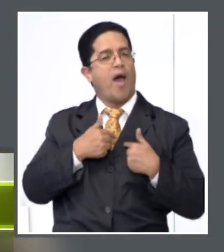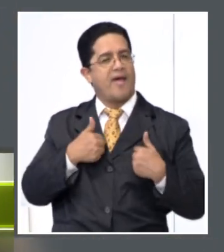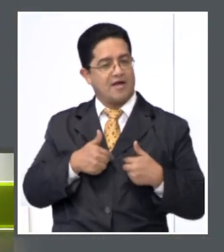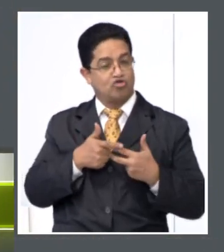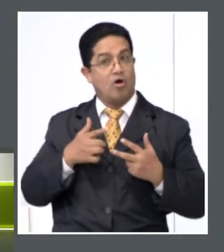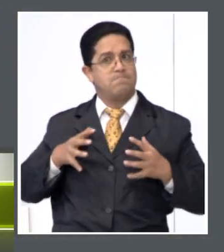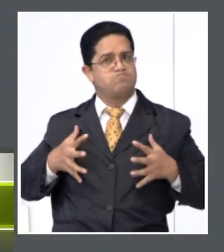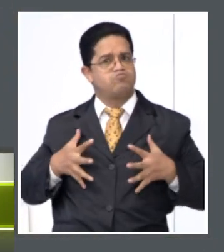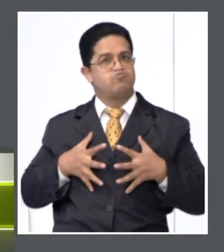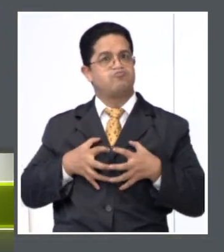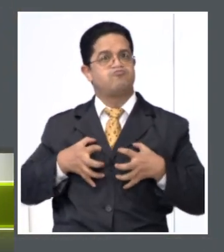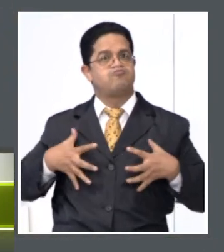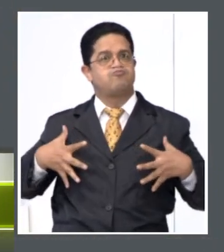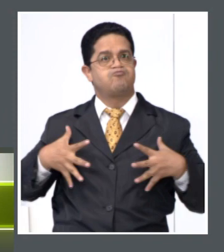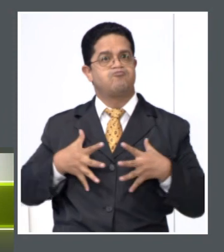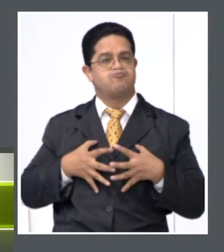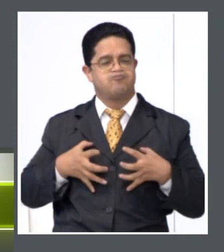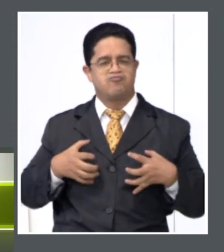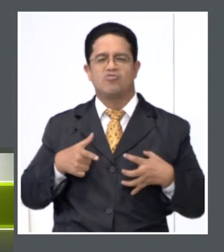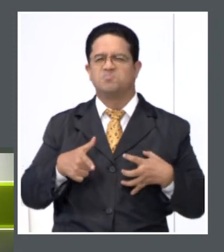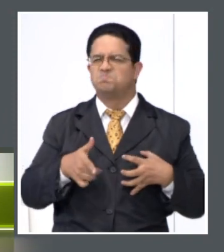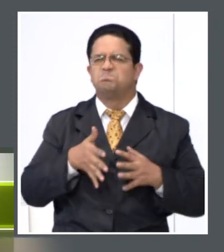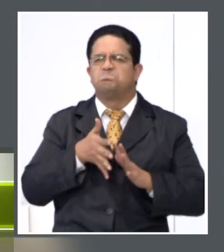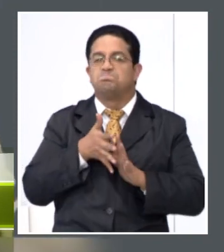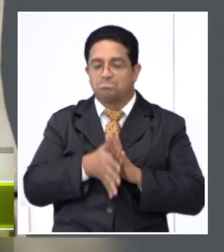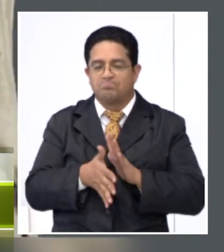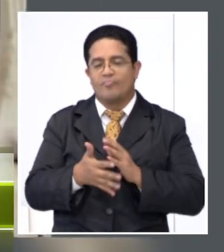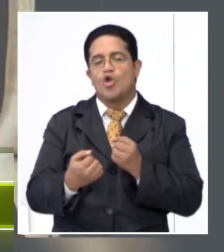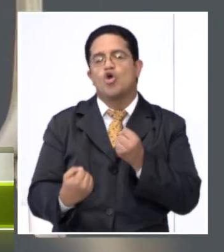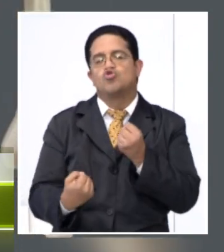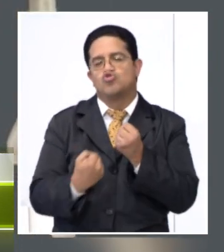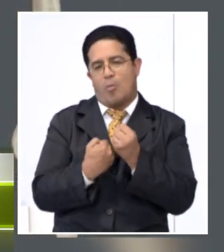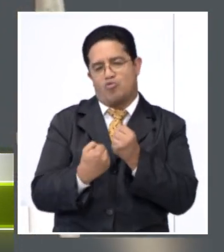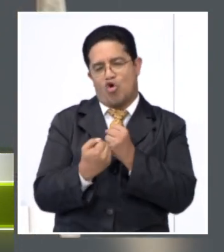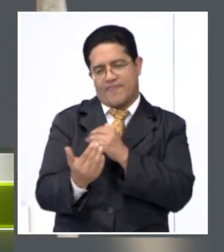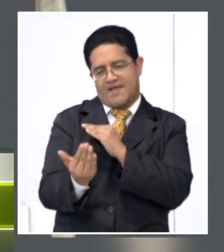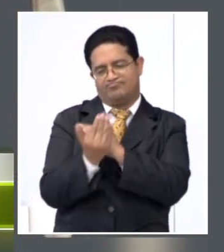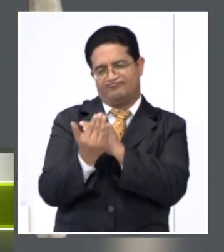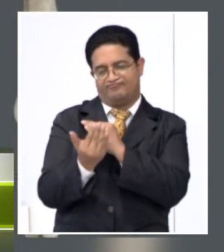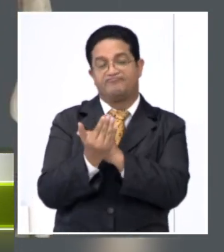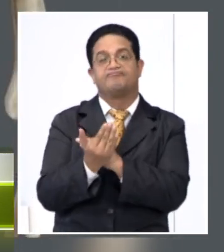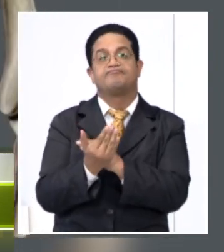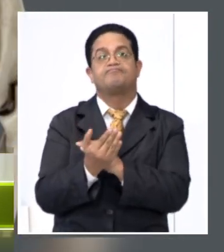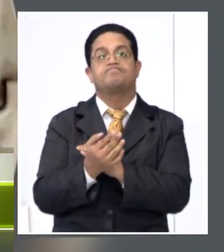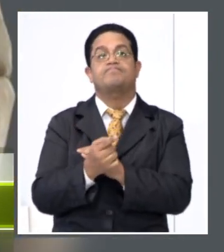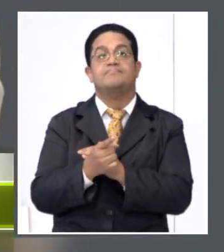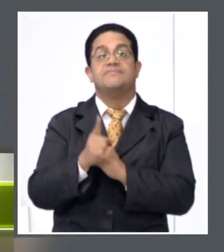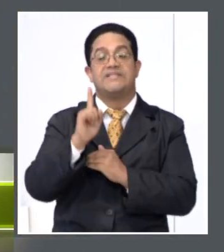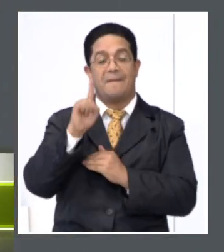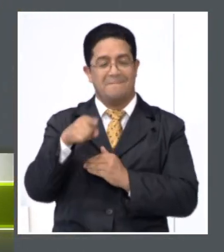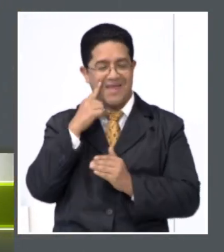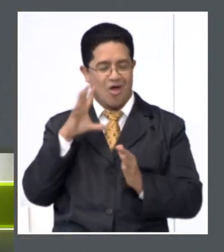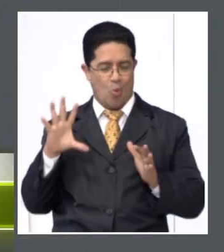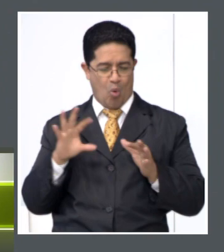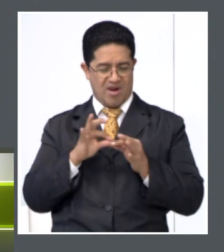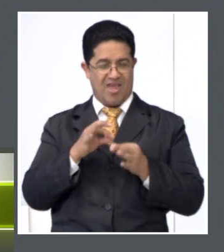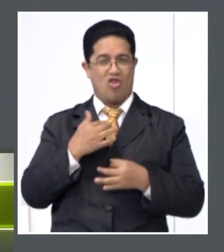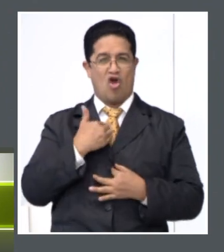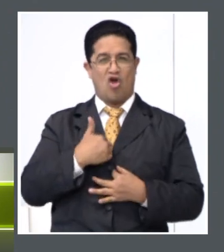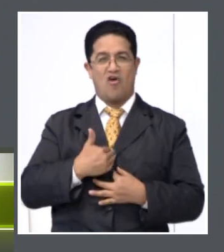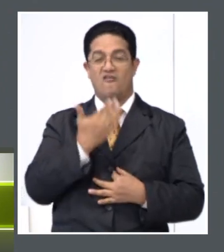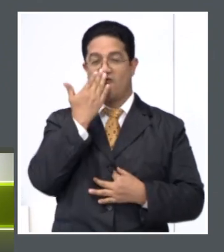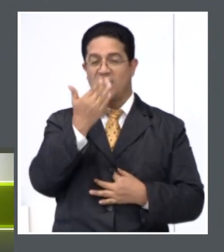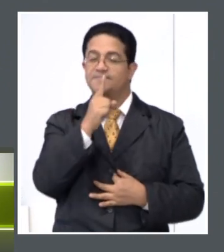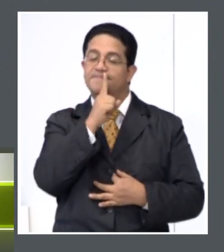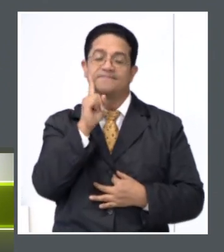los pulmones, proporcionando una estructura de soporte y seguridad. Está unida al esternón en la parte frontal y a